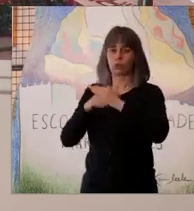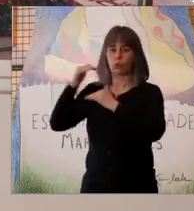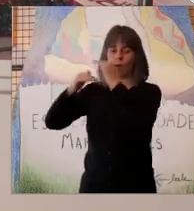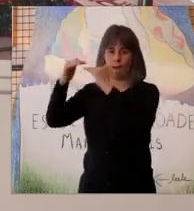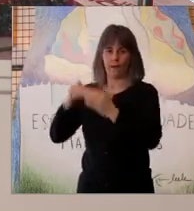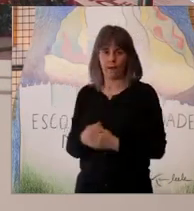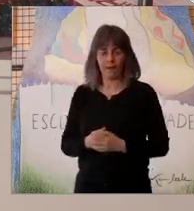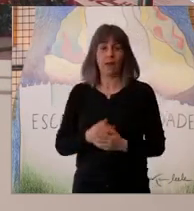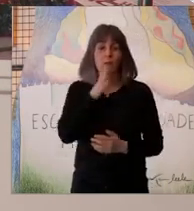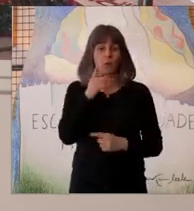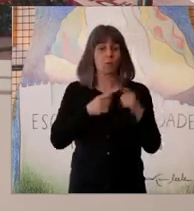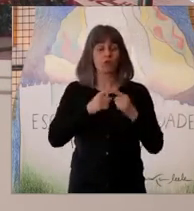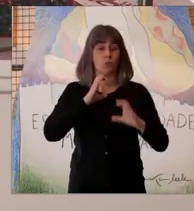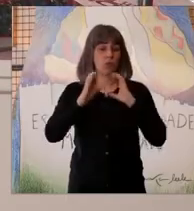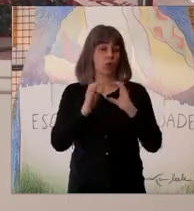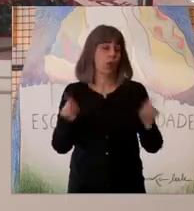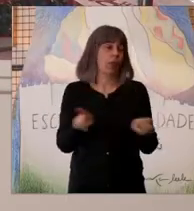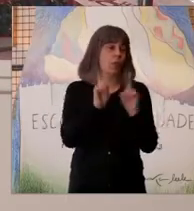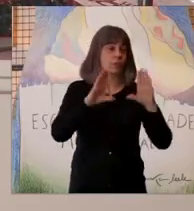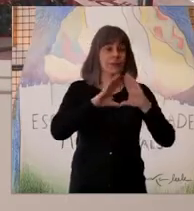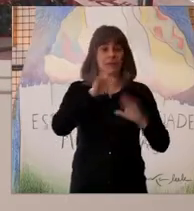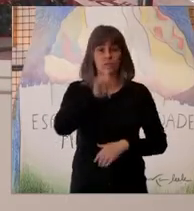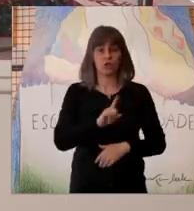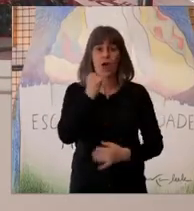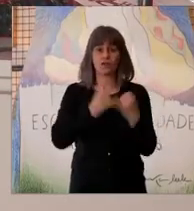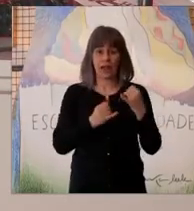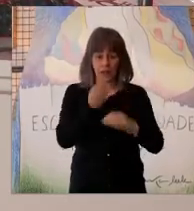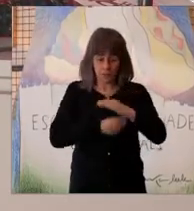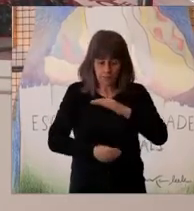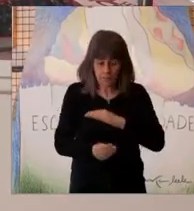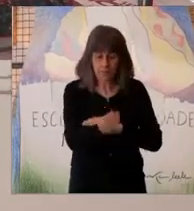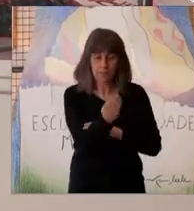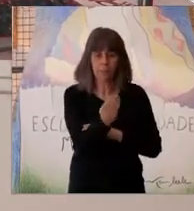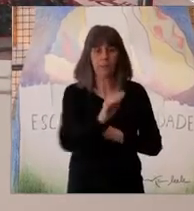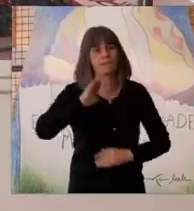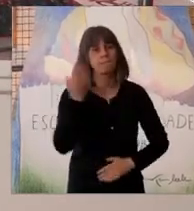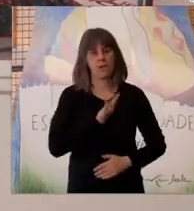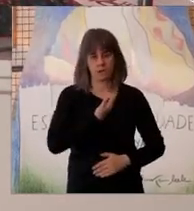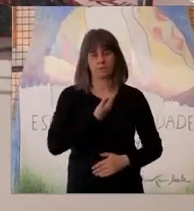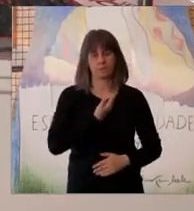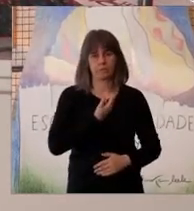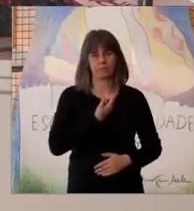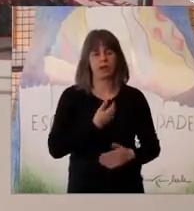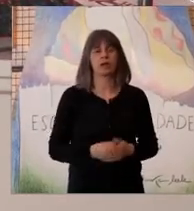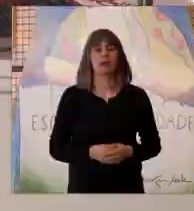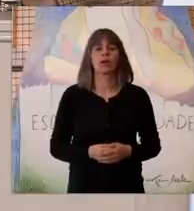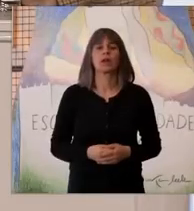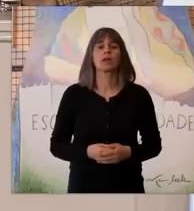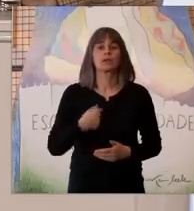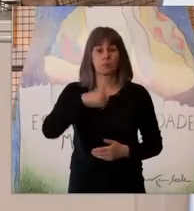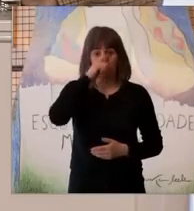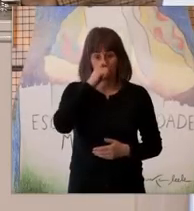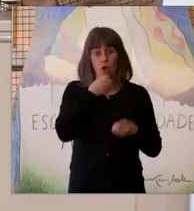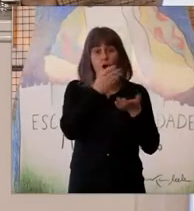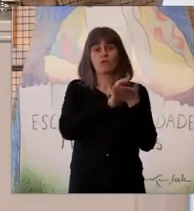feministas o no la maternidad penaliza a las mujeres recuerdo los el informe de los presupuestos generales